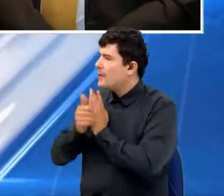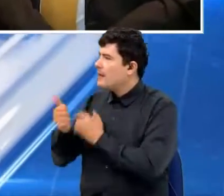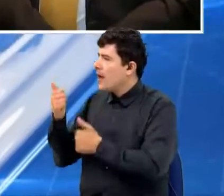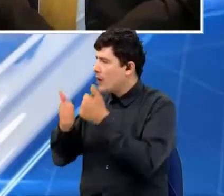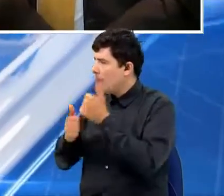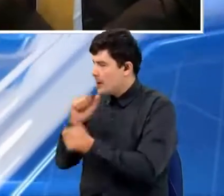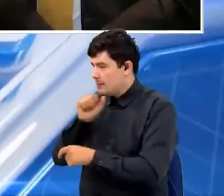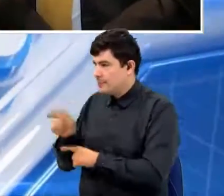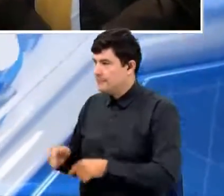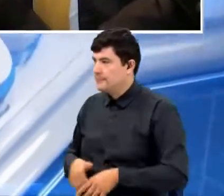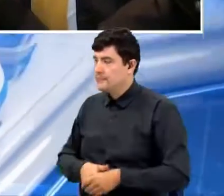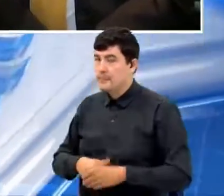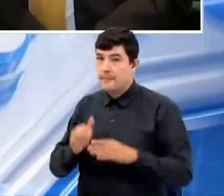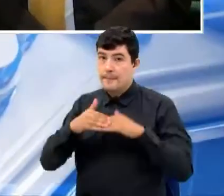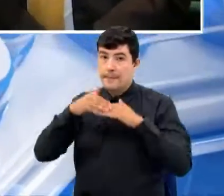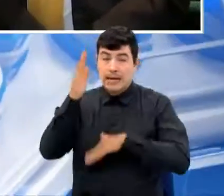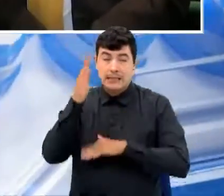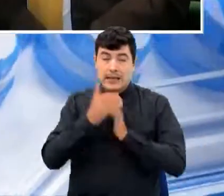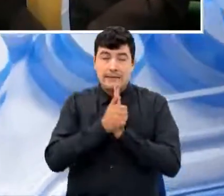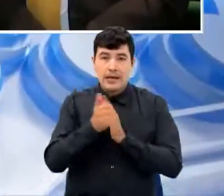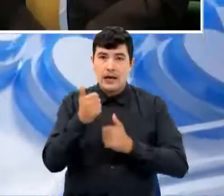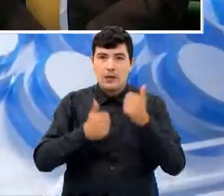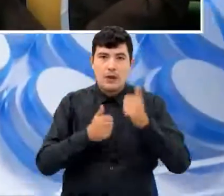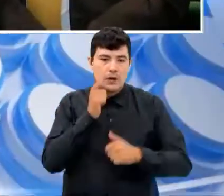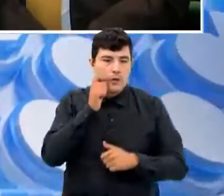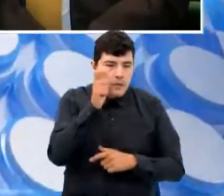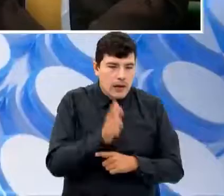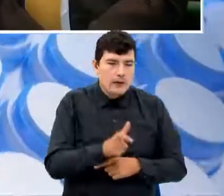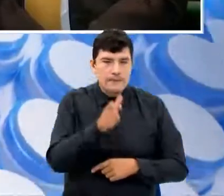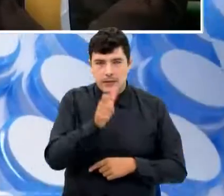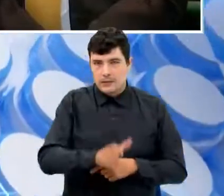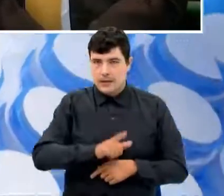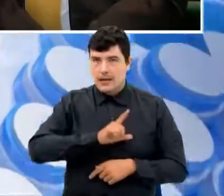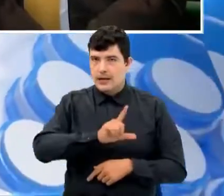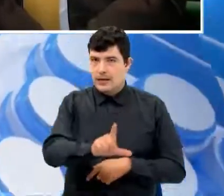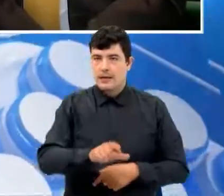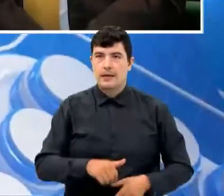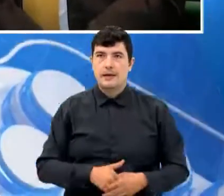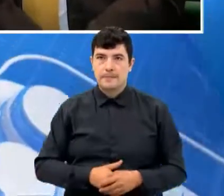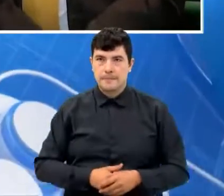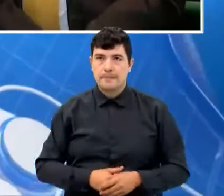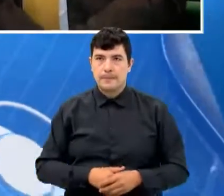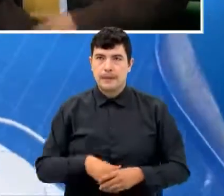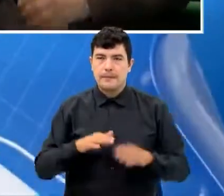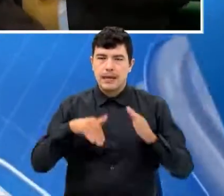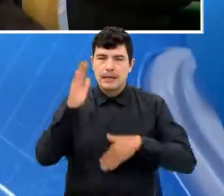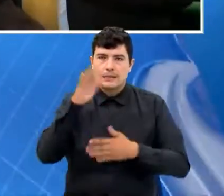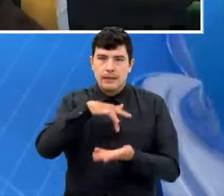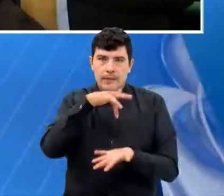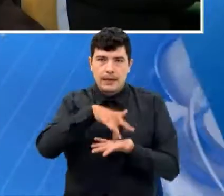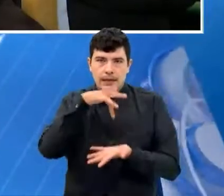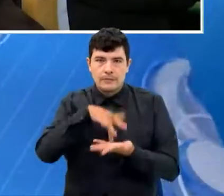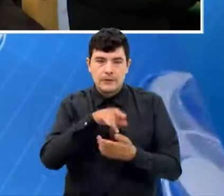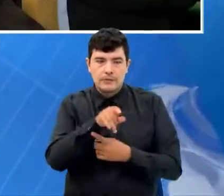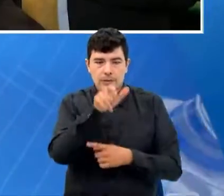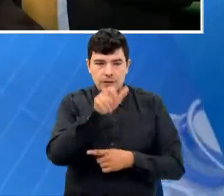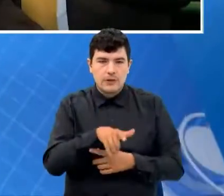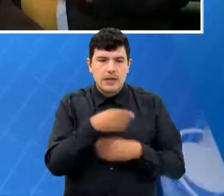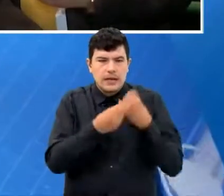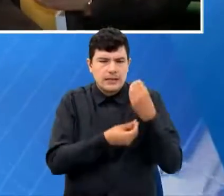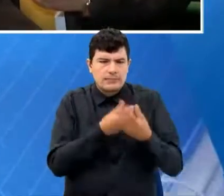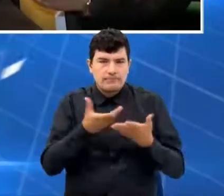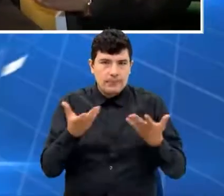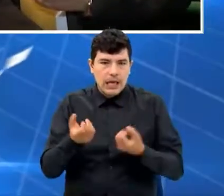esas cualidades? Sobre todo el factor humano y el liderazgo. Sobre todo la participación que hace con